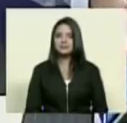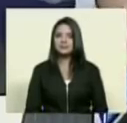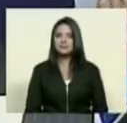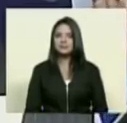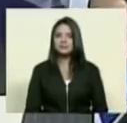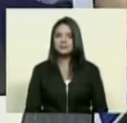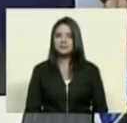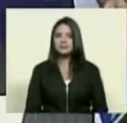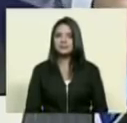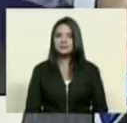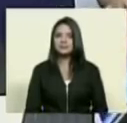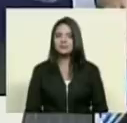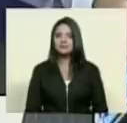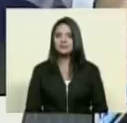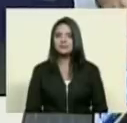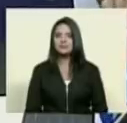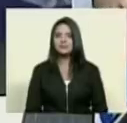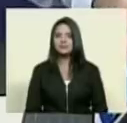Sigamos.